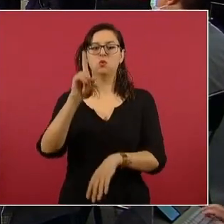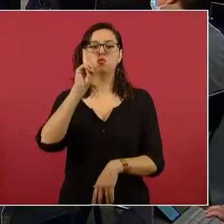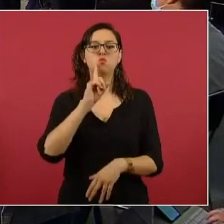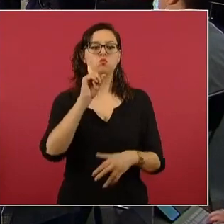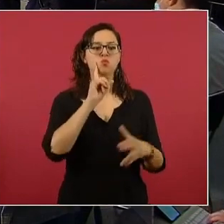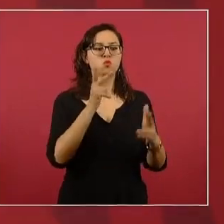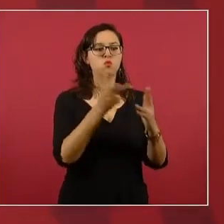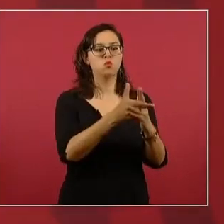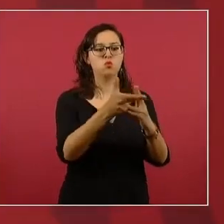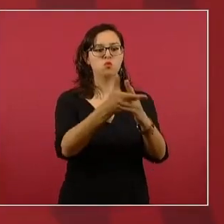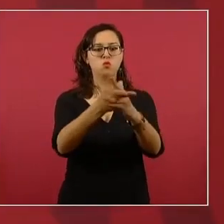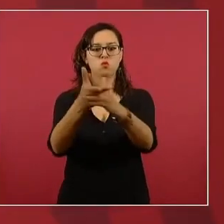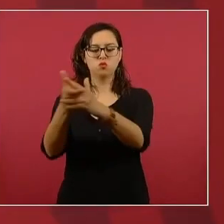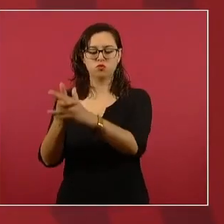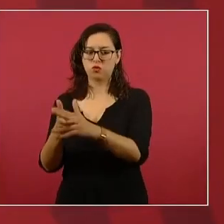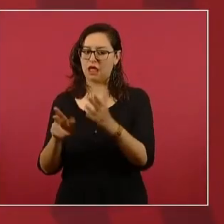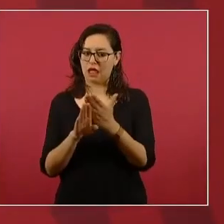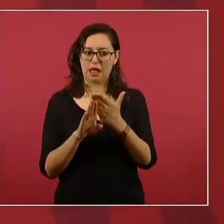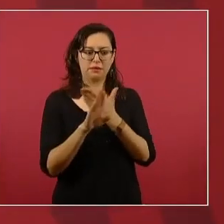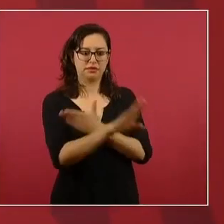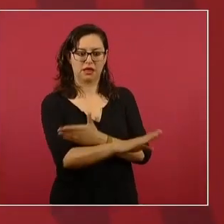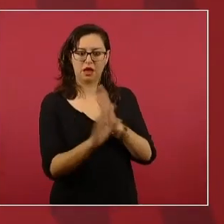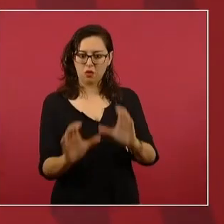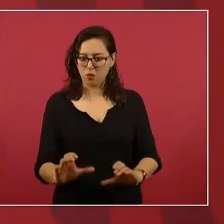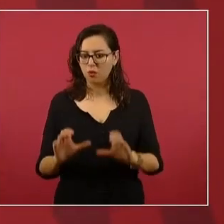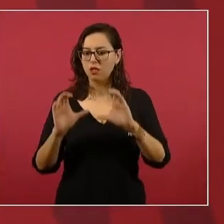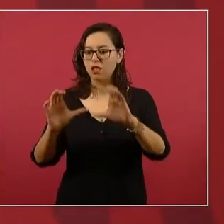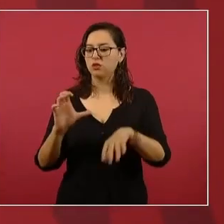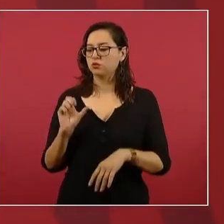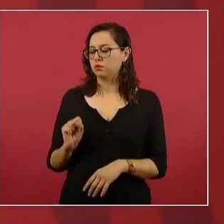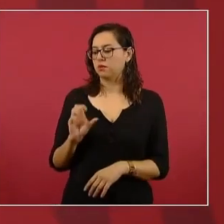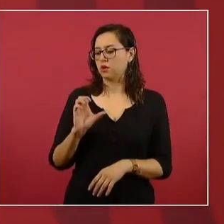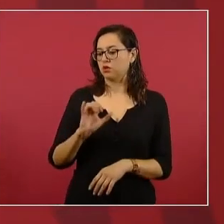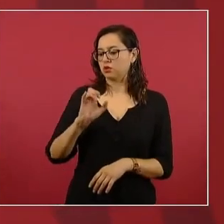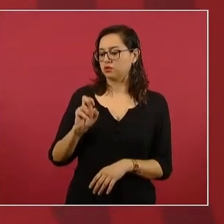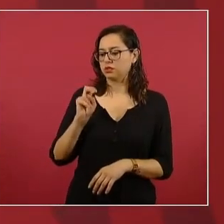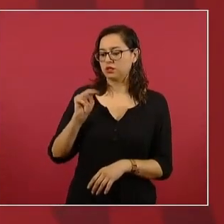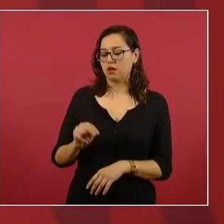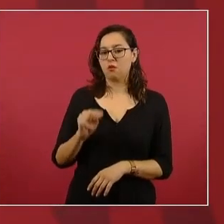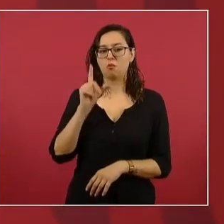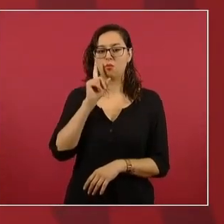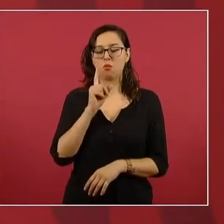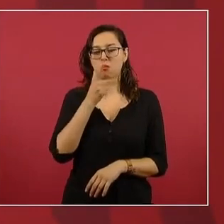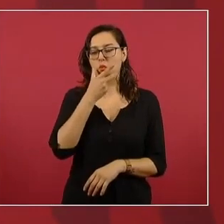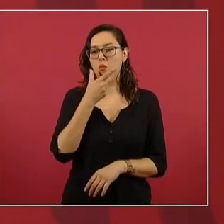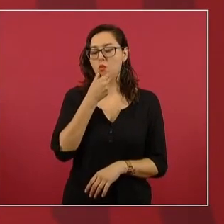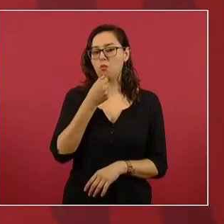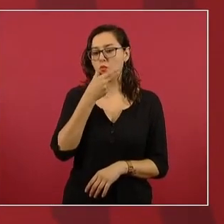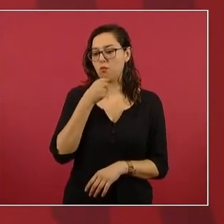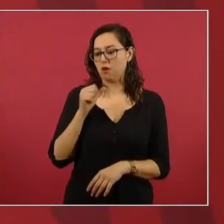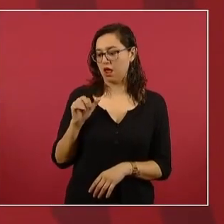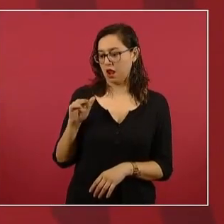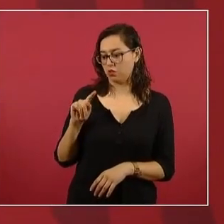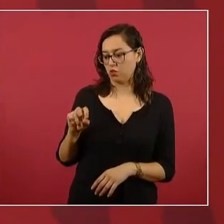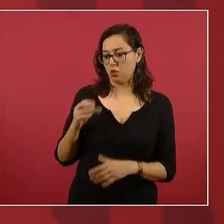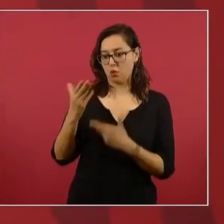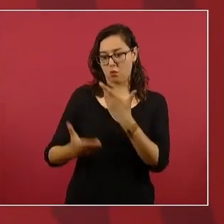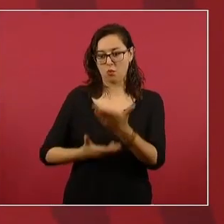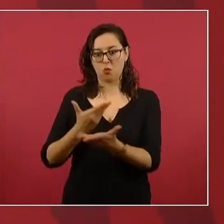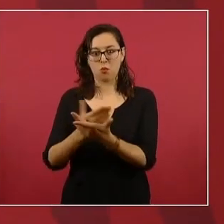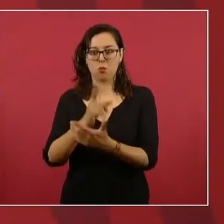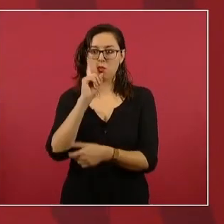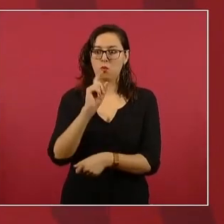el presidente de la Suprema Corte de Justicia, Arturo Saldívar. Yo apoyo esa